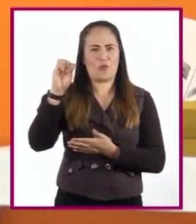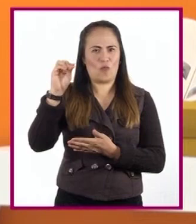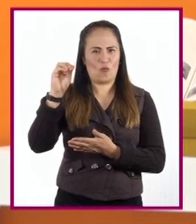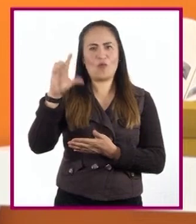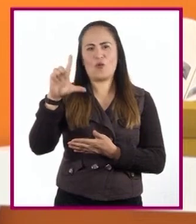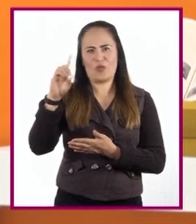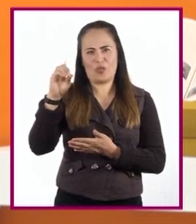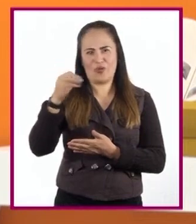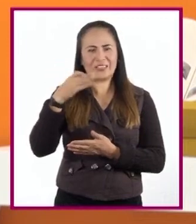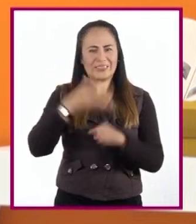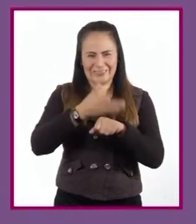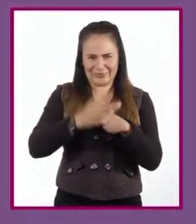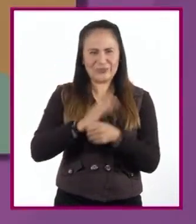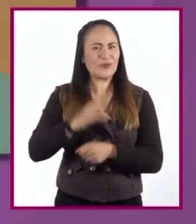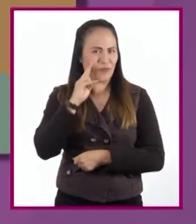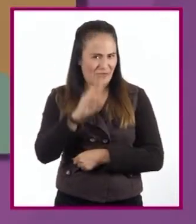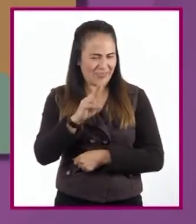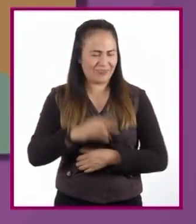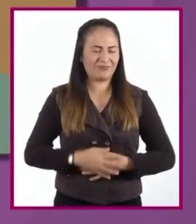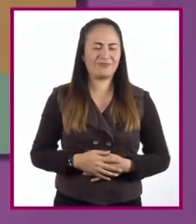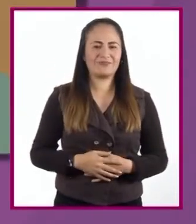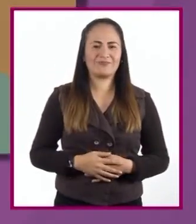Adelante.